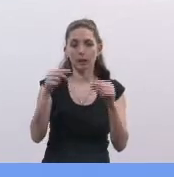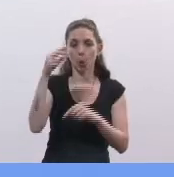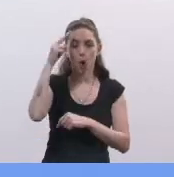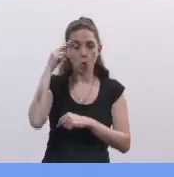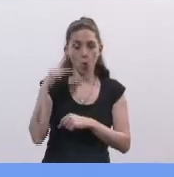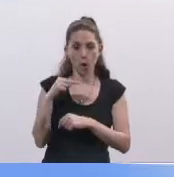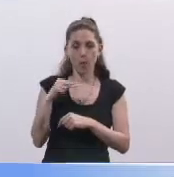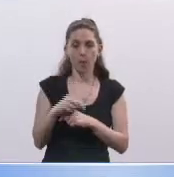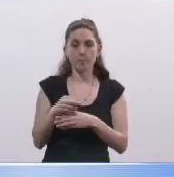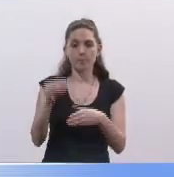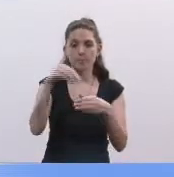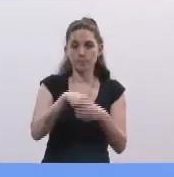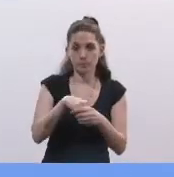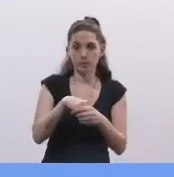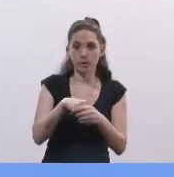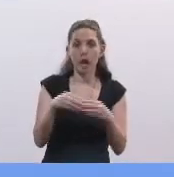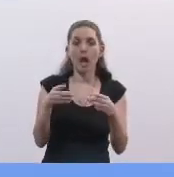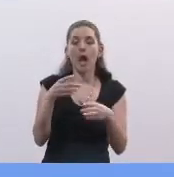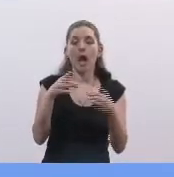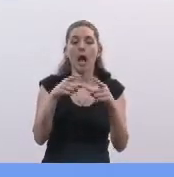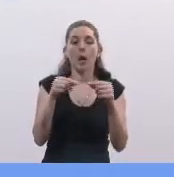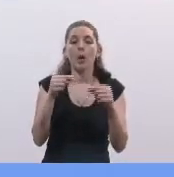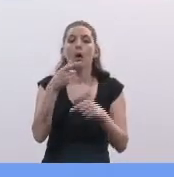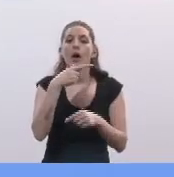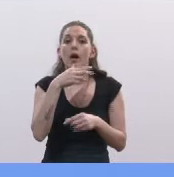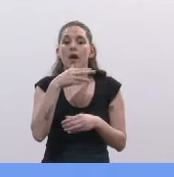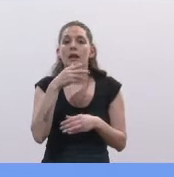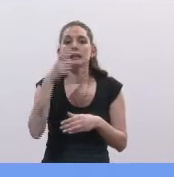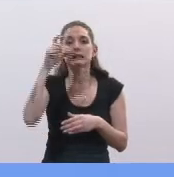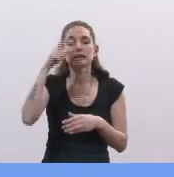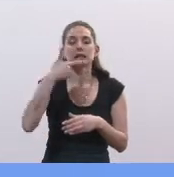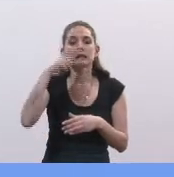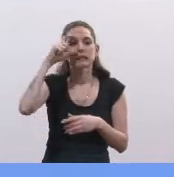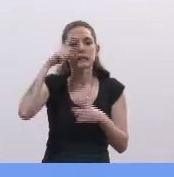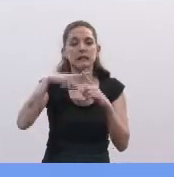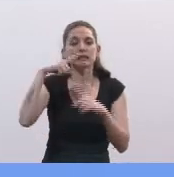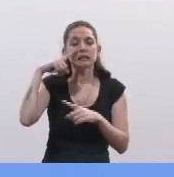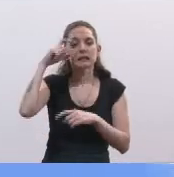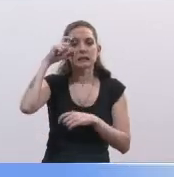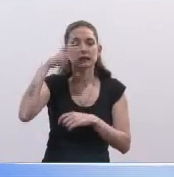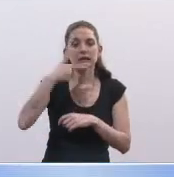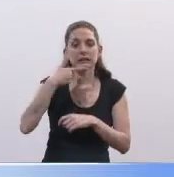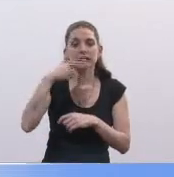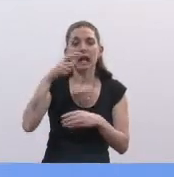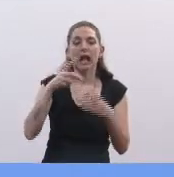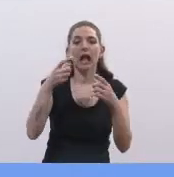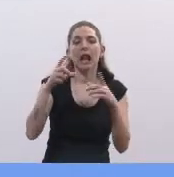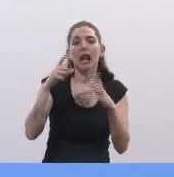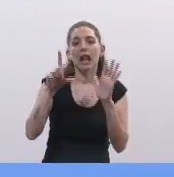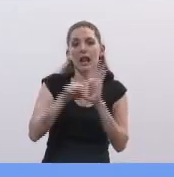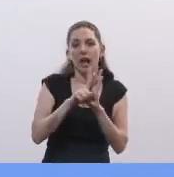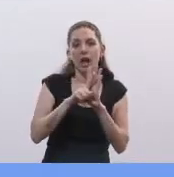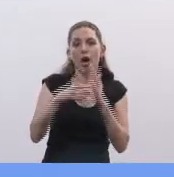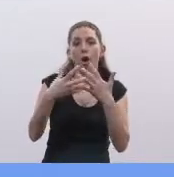9, incorpórase como artículo 14 sexis, a la ley orgánica del Ministerio